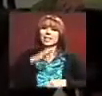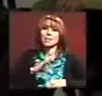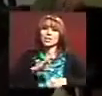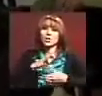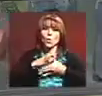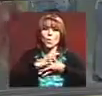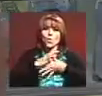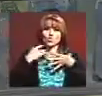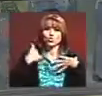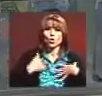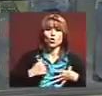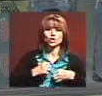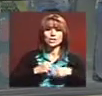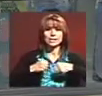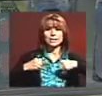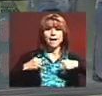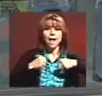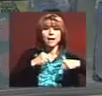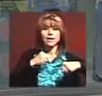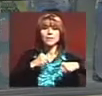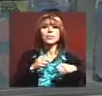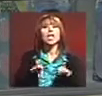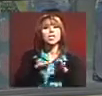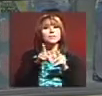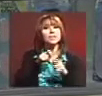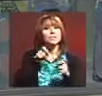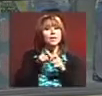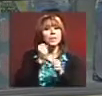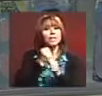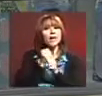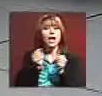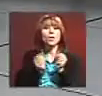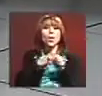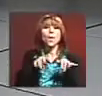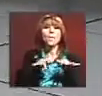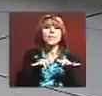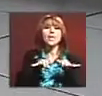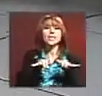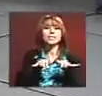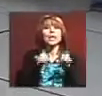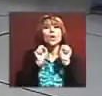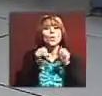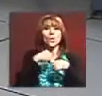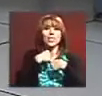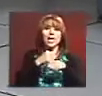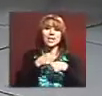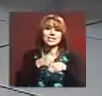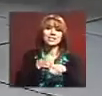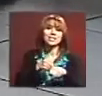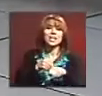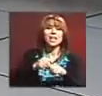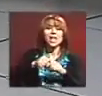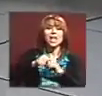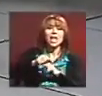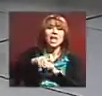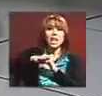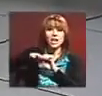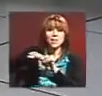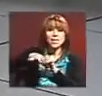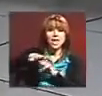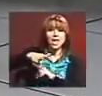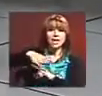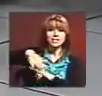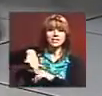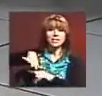de los músculos. Si es específicamente en los pies, pueden ser movimientos circulares a nivel de tobillo. Entonces, hacer el